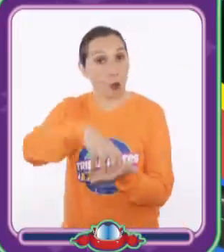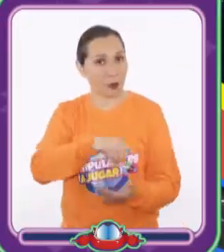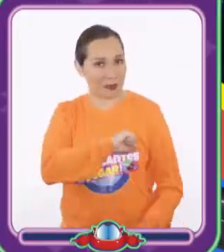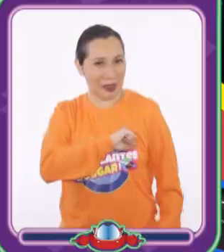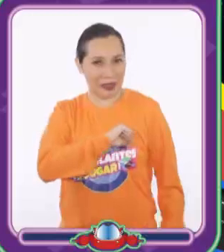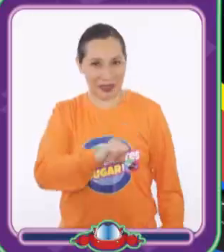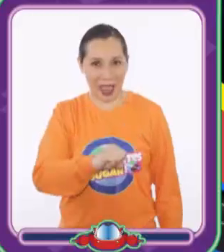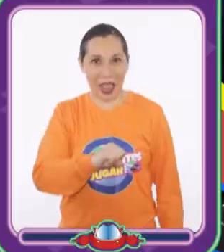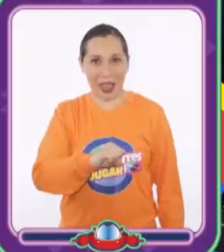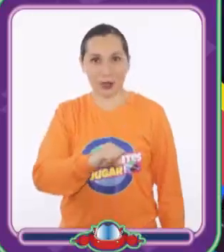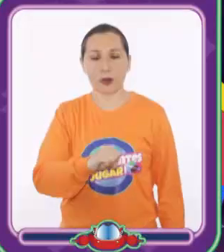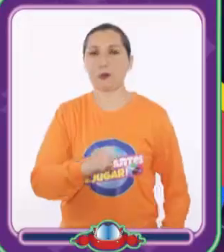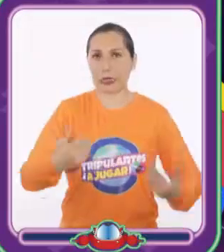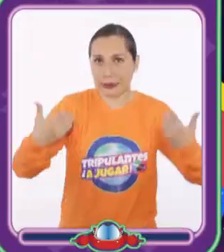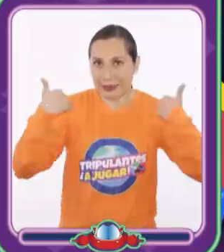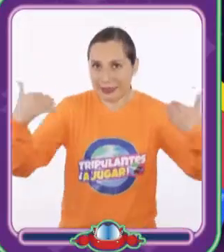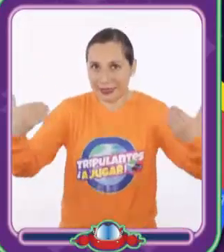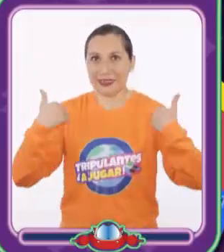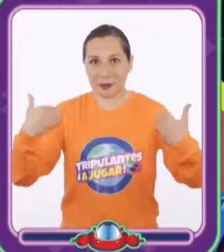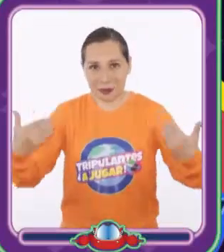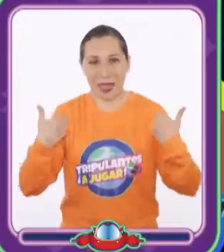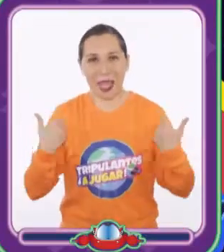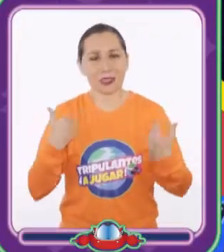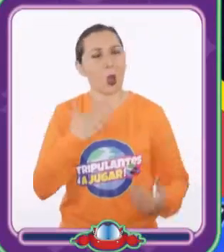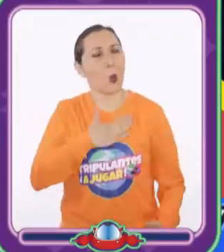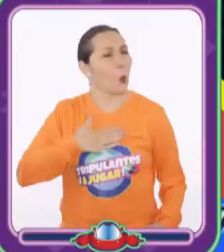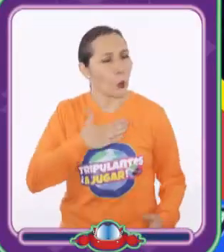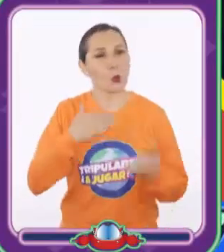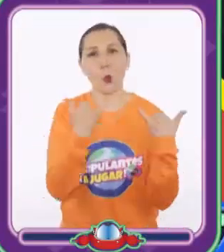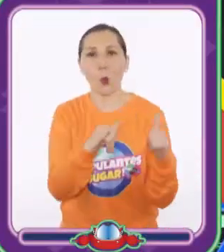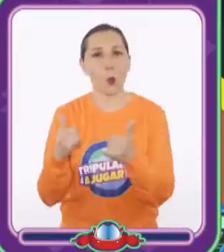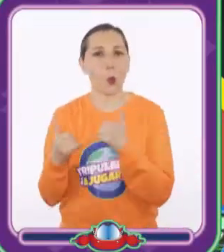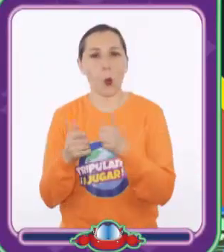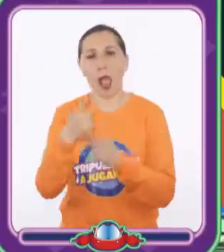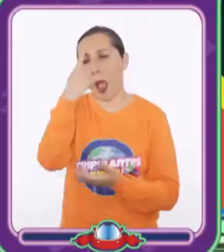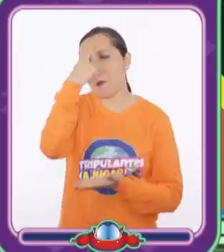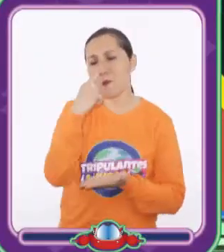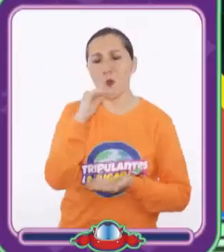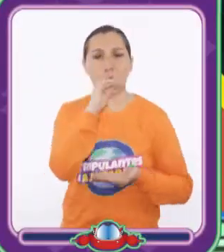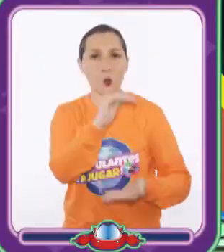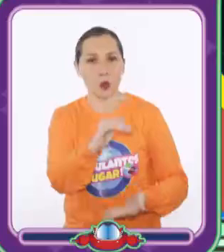gimnasia y le gusta jugar con sus muñecas y peluches.